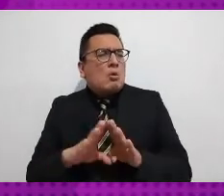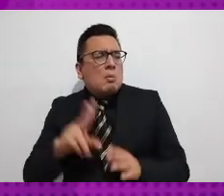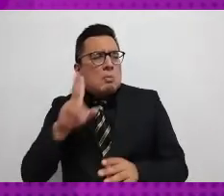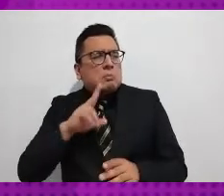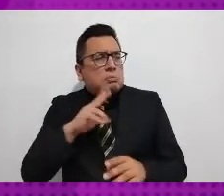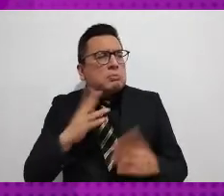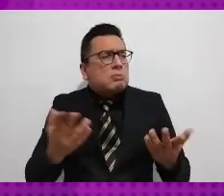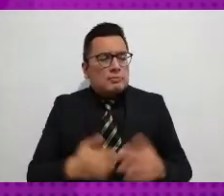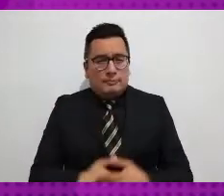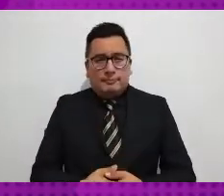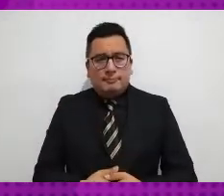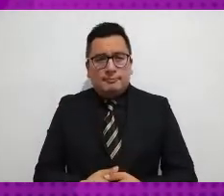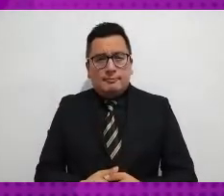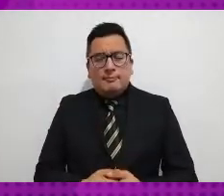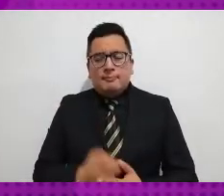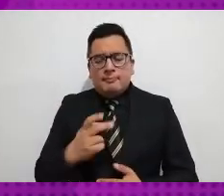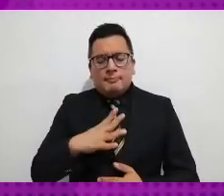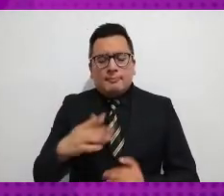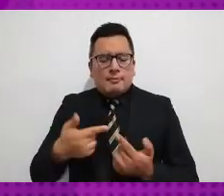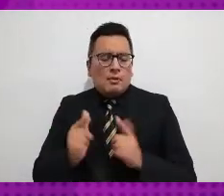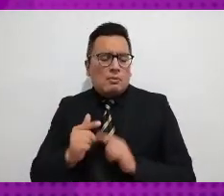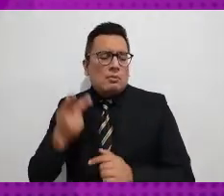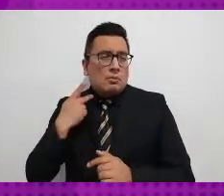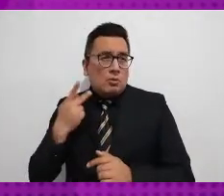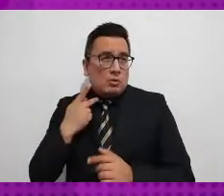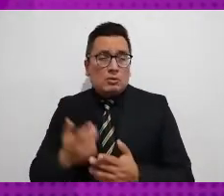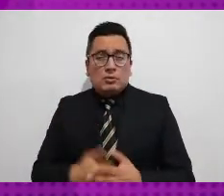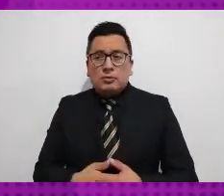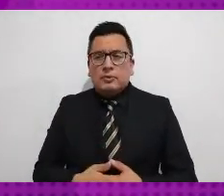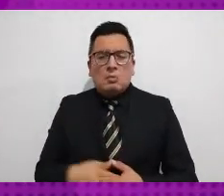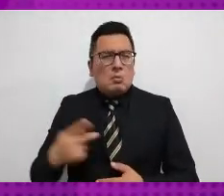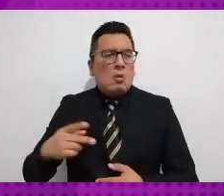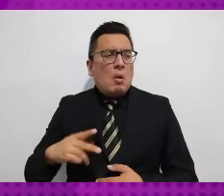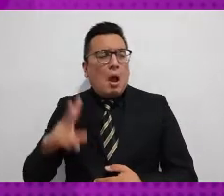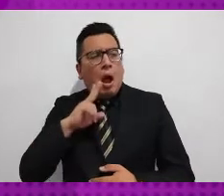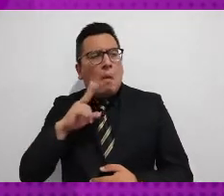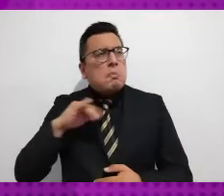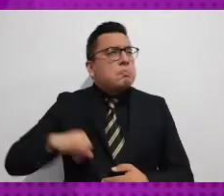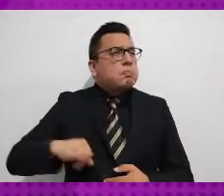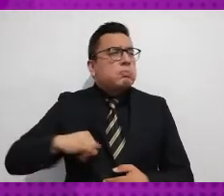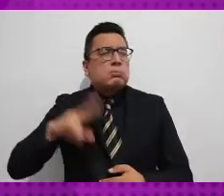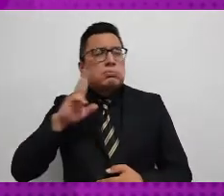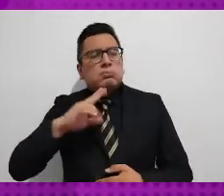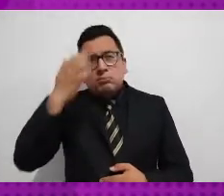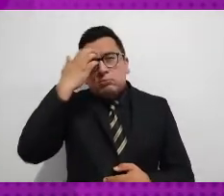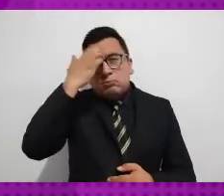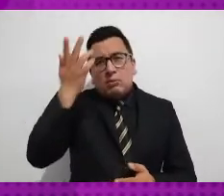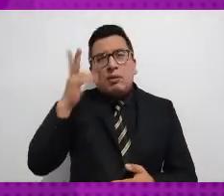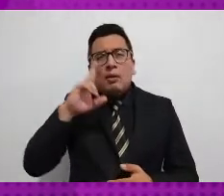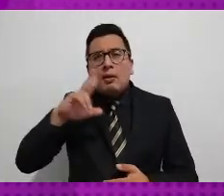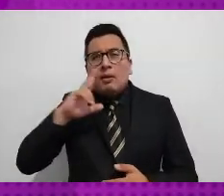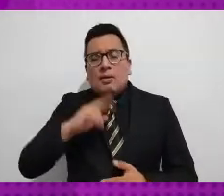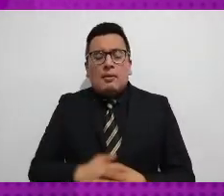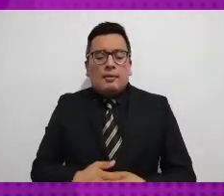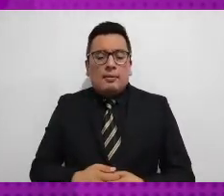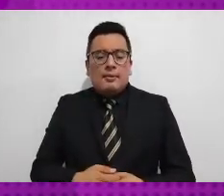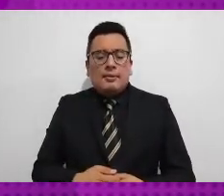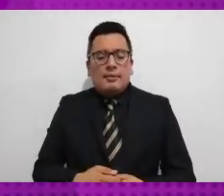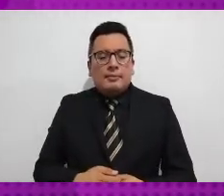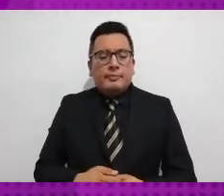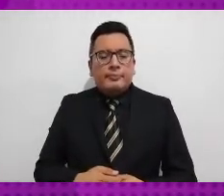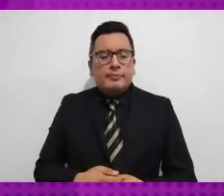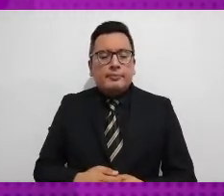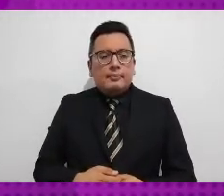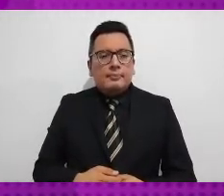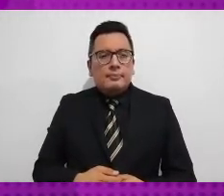postulación. Ahí algunos partidos pues se han acercado, digamos, a mi consejería para efecto de